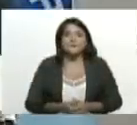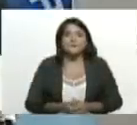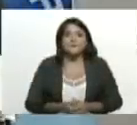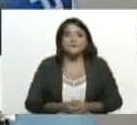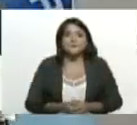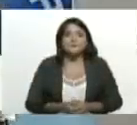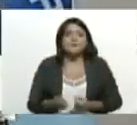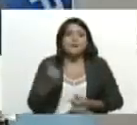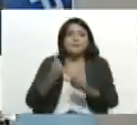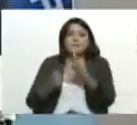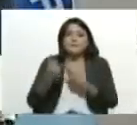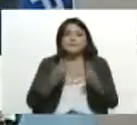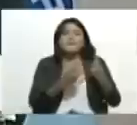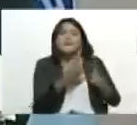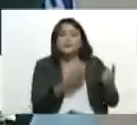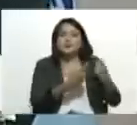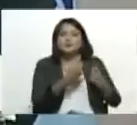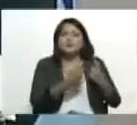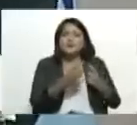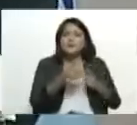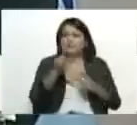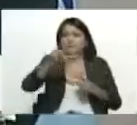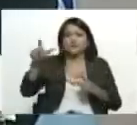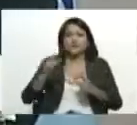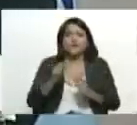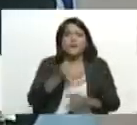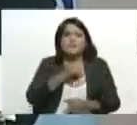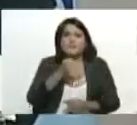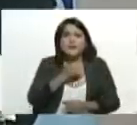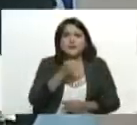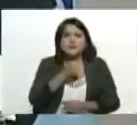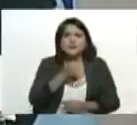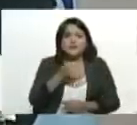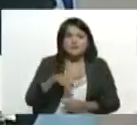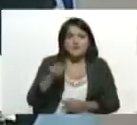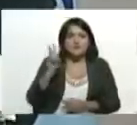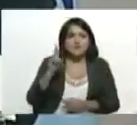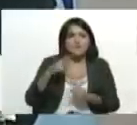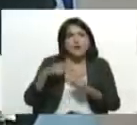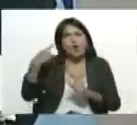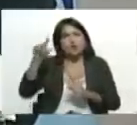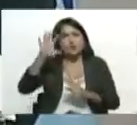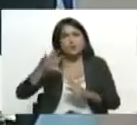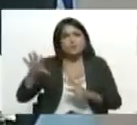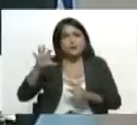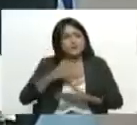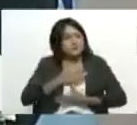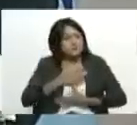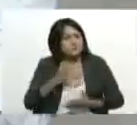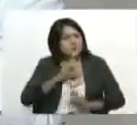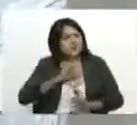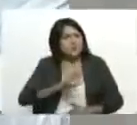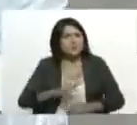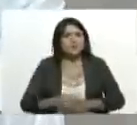preguntas por parte de reportero nacional e internacionales a la orden